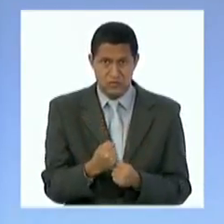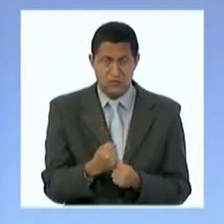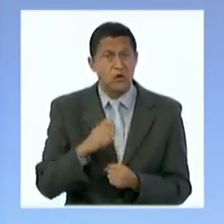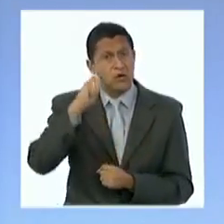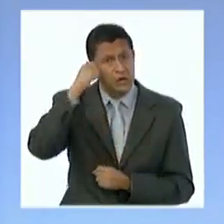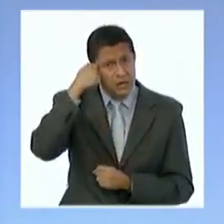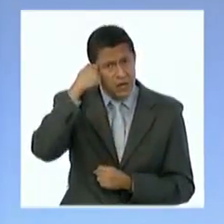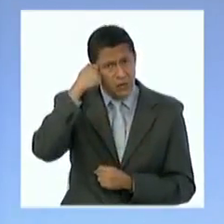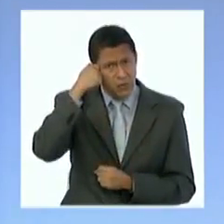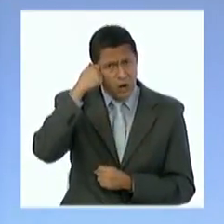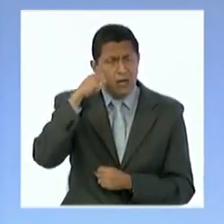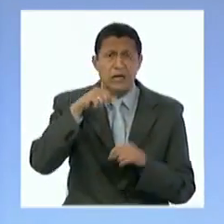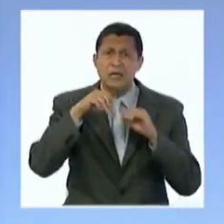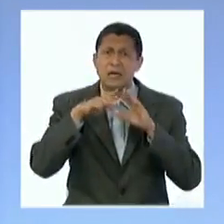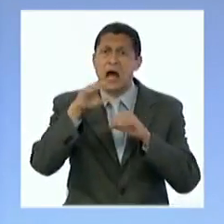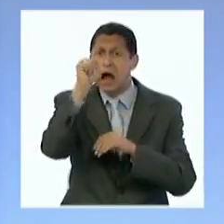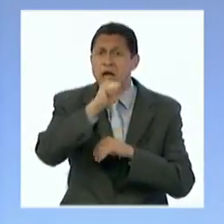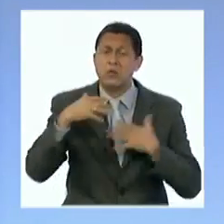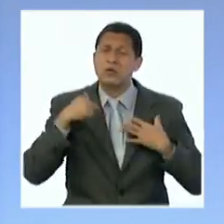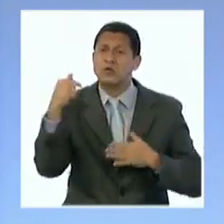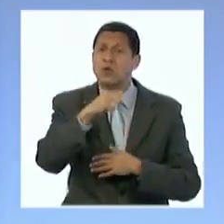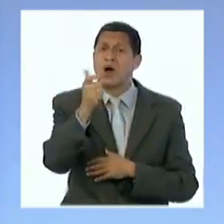recordándoles nuestras redes sociales salud